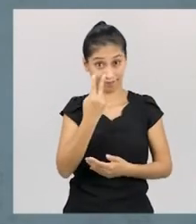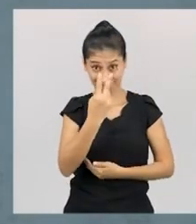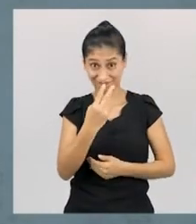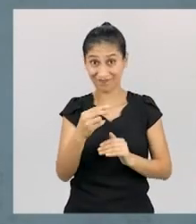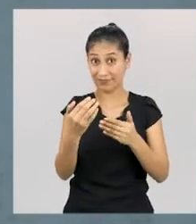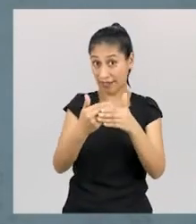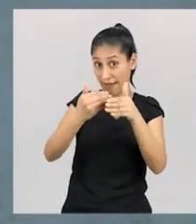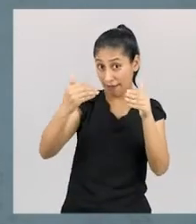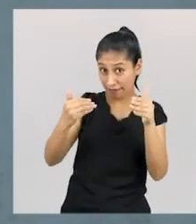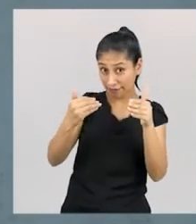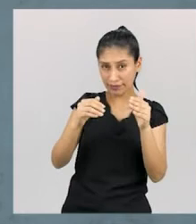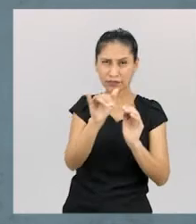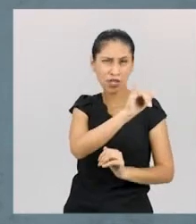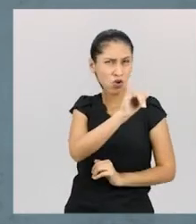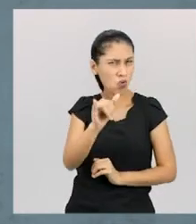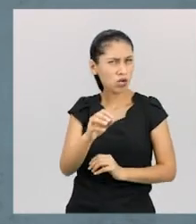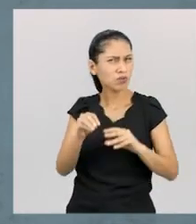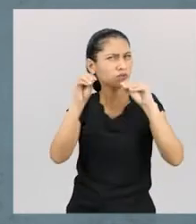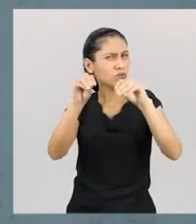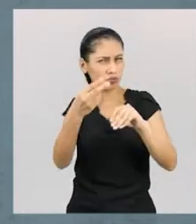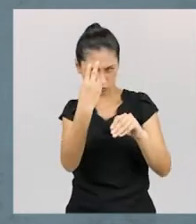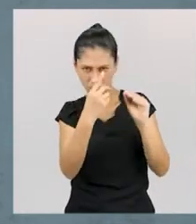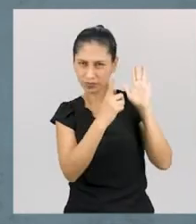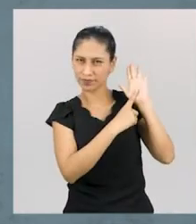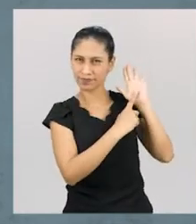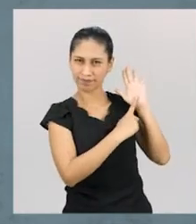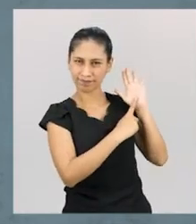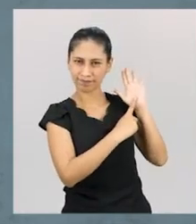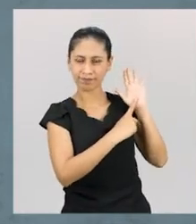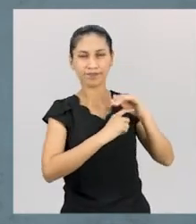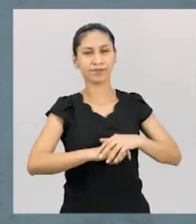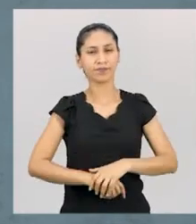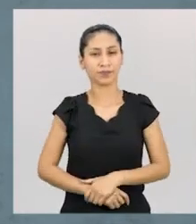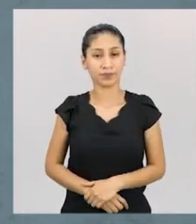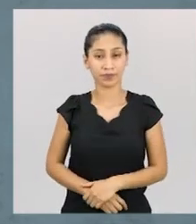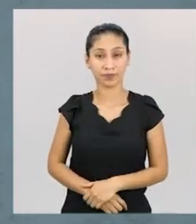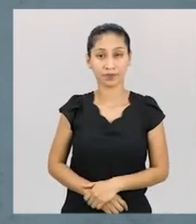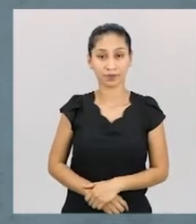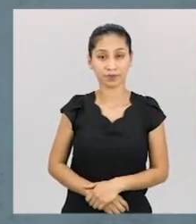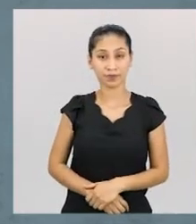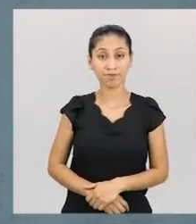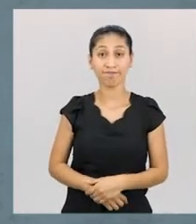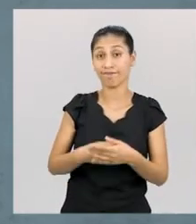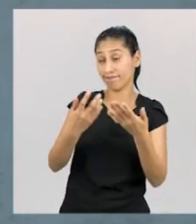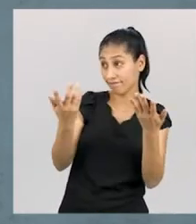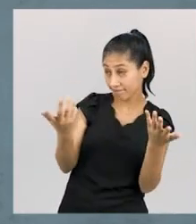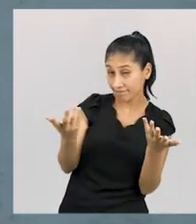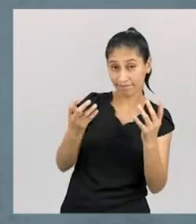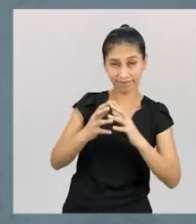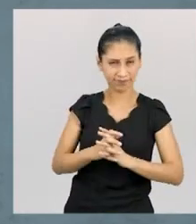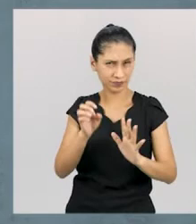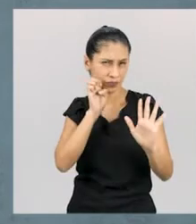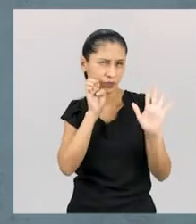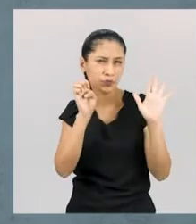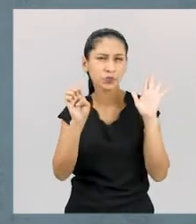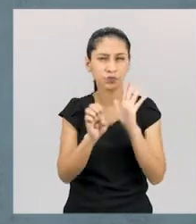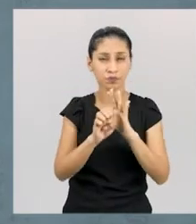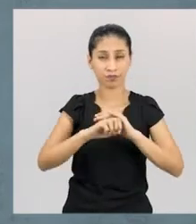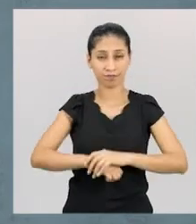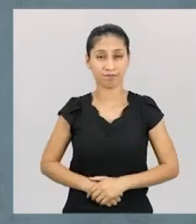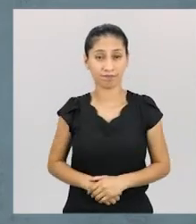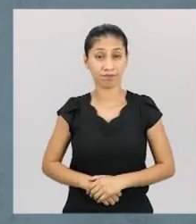signo igual, siempre puede pasar al otro lado de la ecuación con una operación contraria. Así es. Por